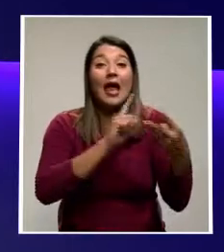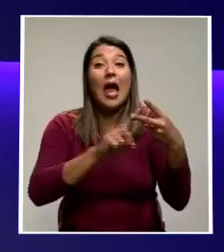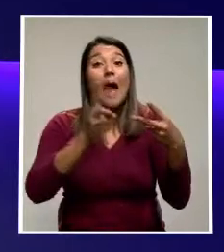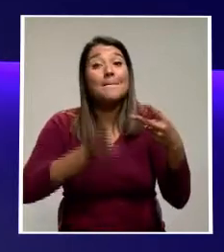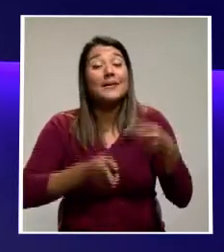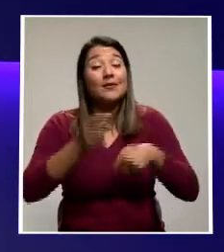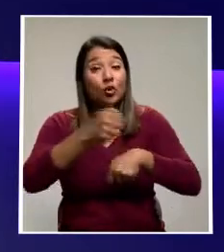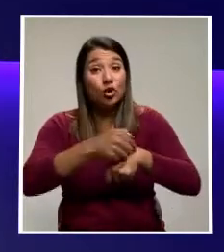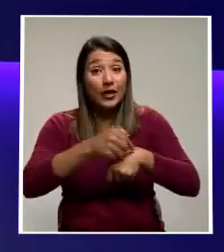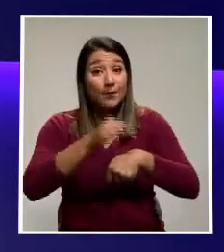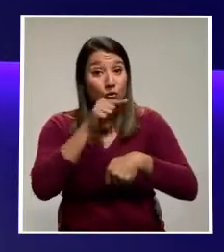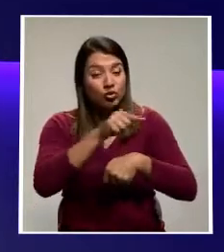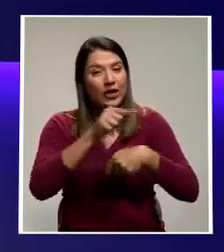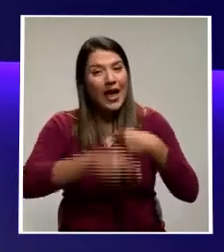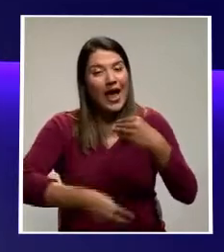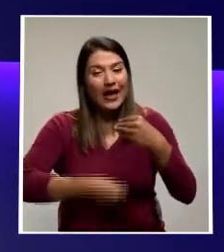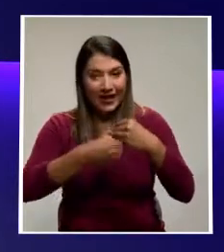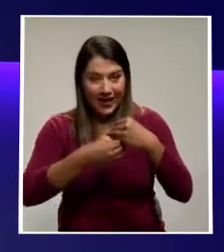estás metiendo